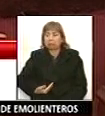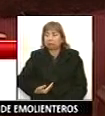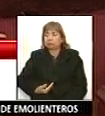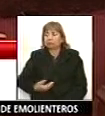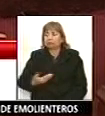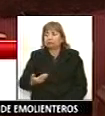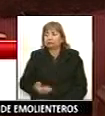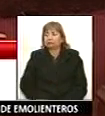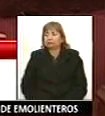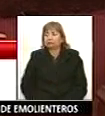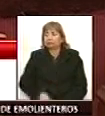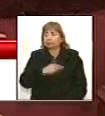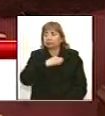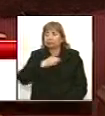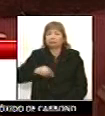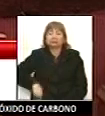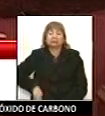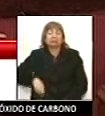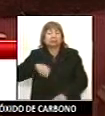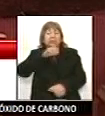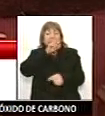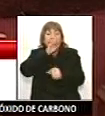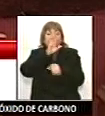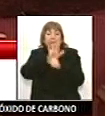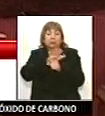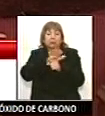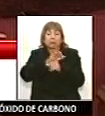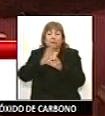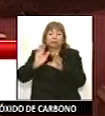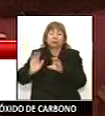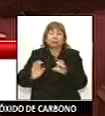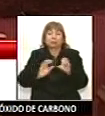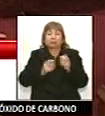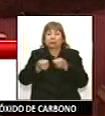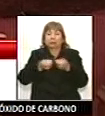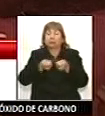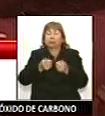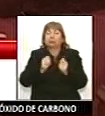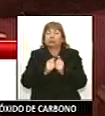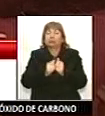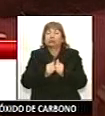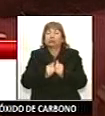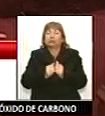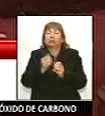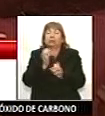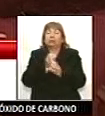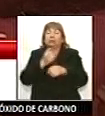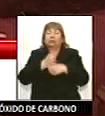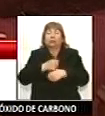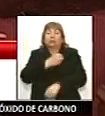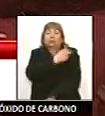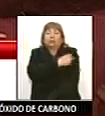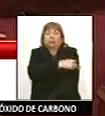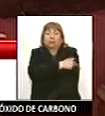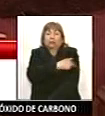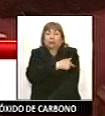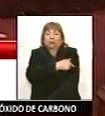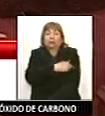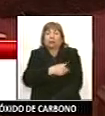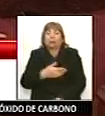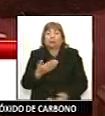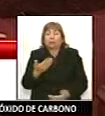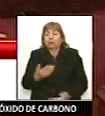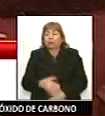de la República, se ha comprometido a realizar y ejecutar la obra del hospital